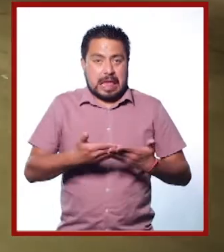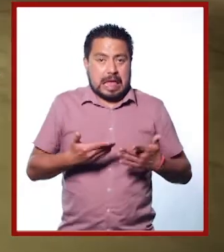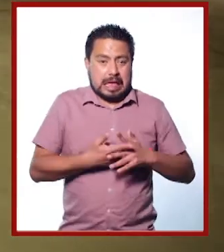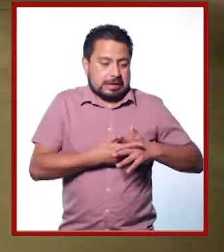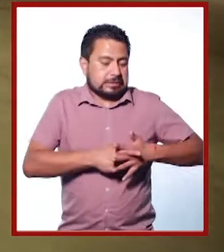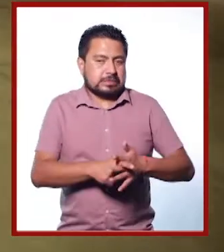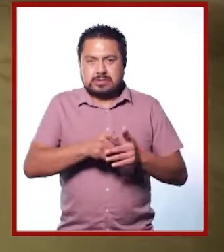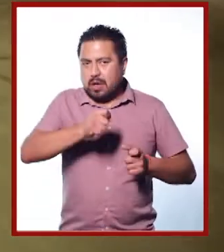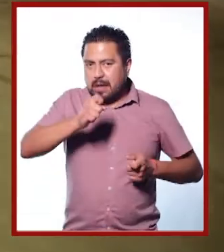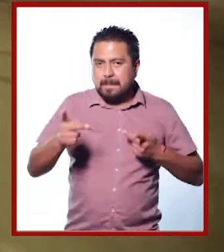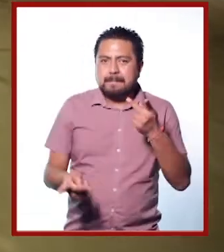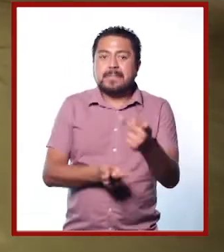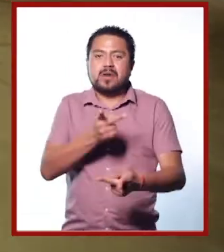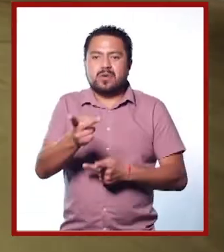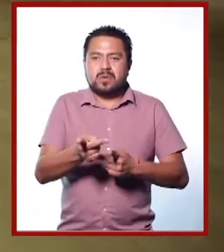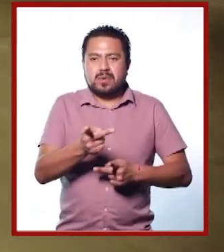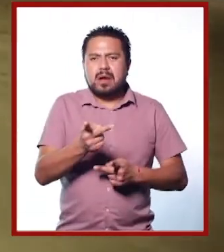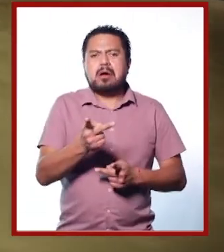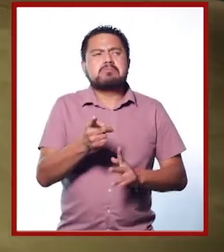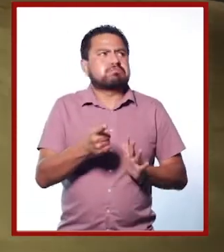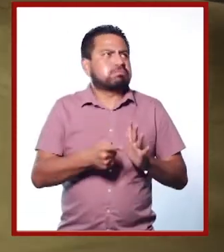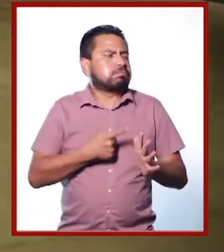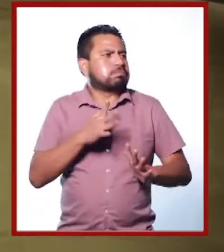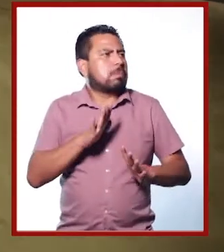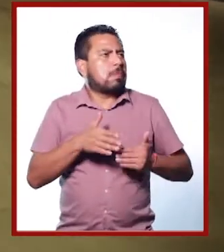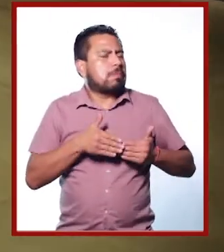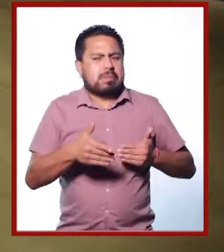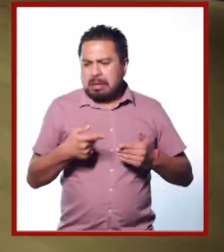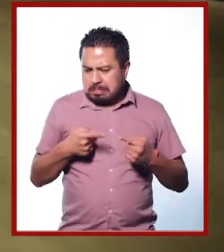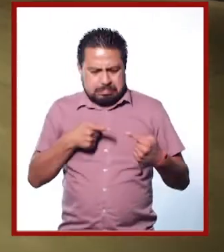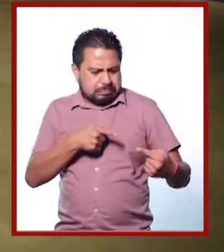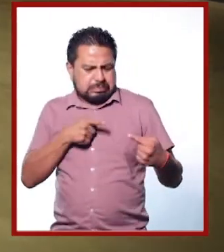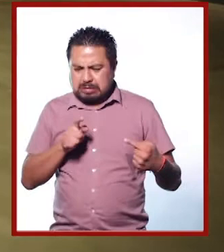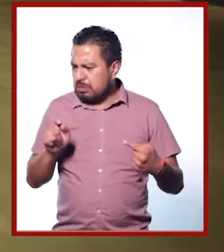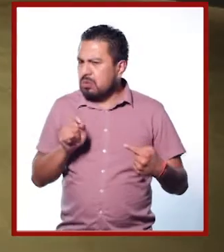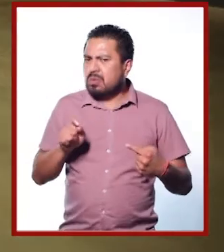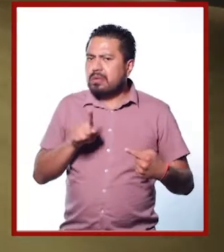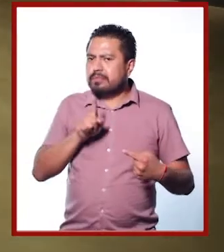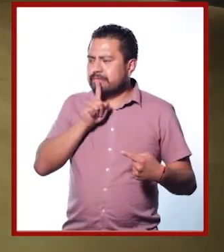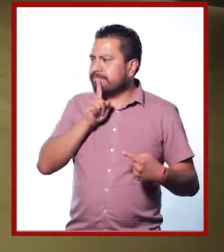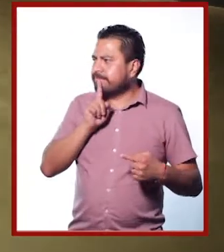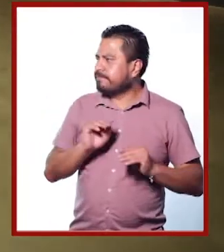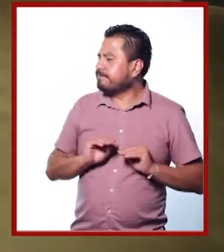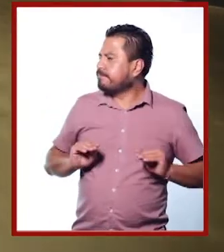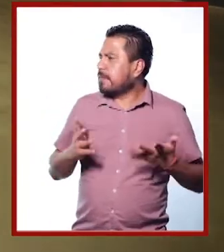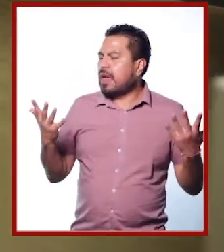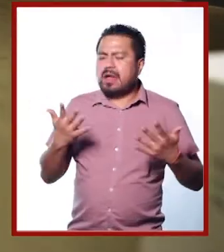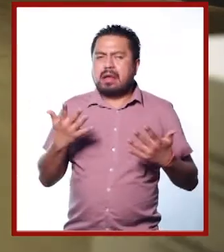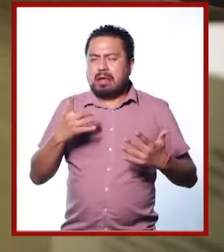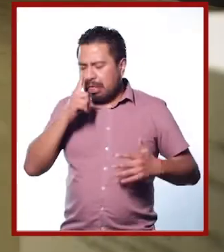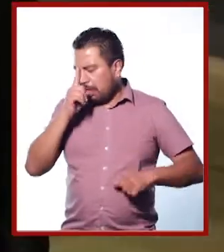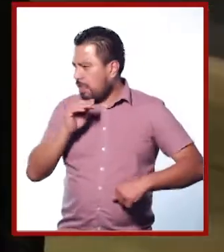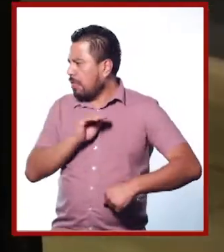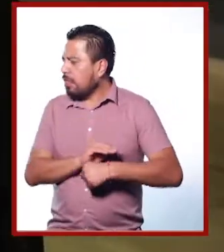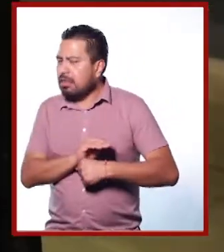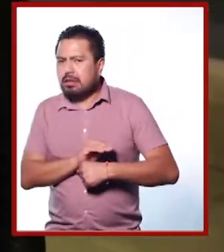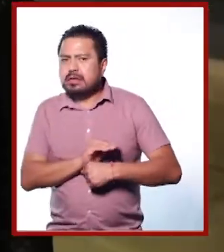Vamos a comenzar con una pregunta. ¿Alguna vez durante alguna discusión con tu novia te has quedado callado o has hecho como que no dijo